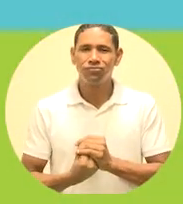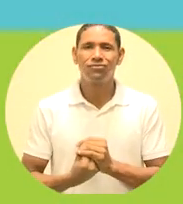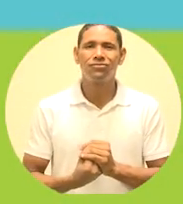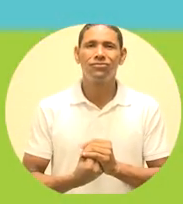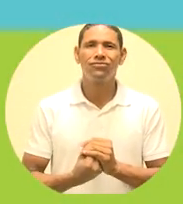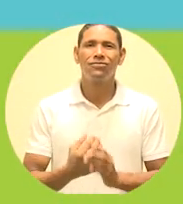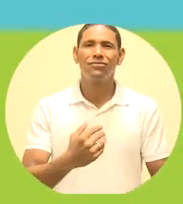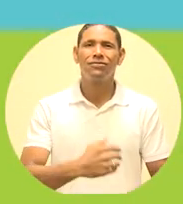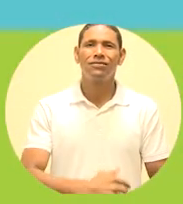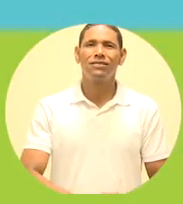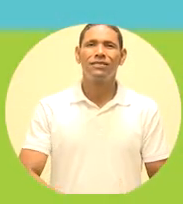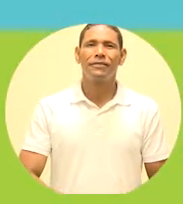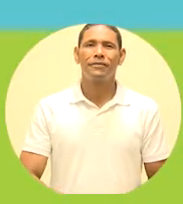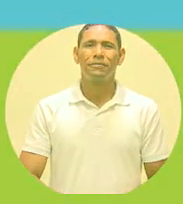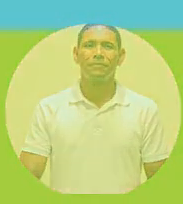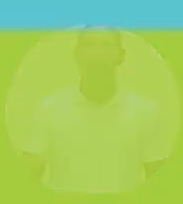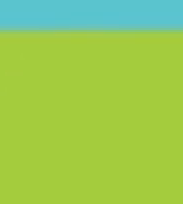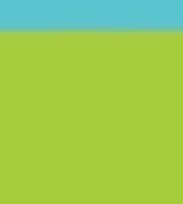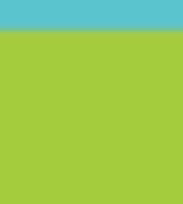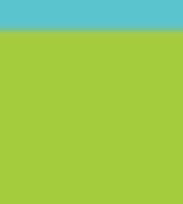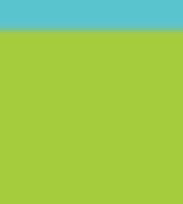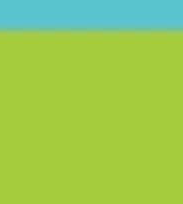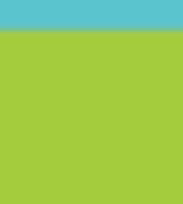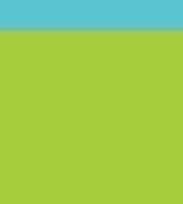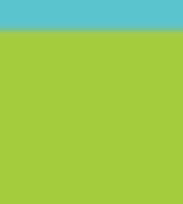e innovadora.